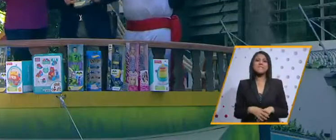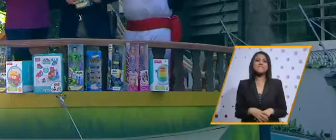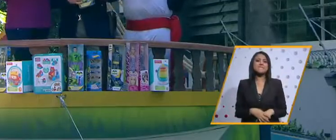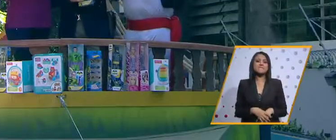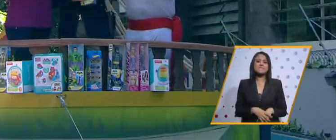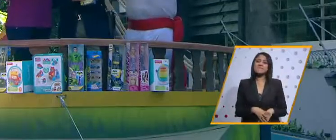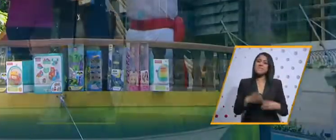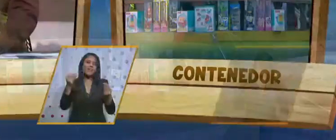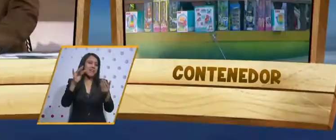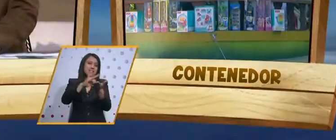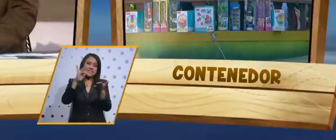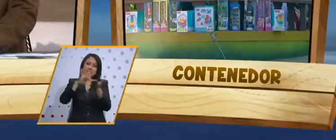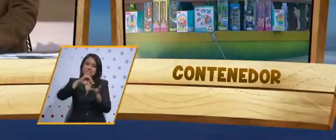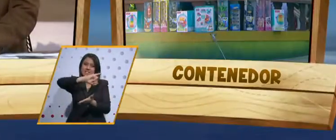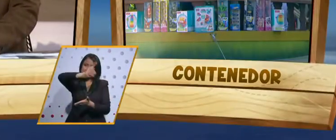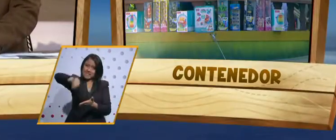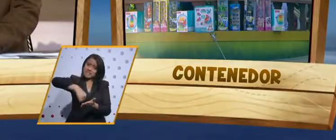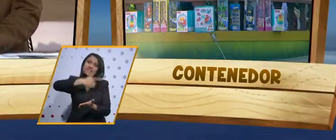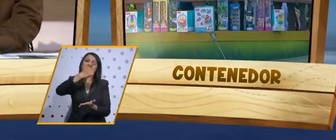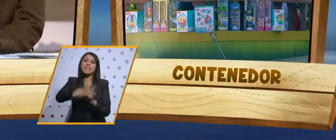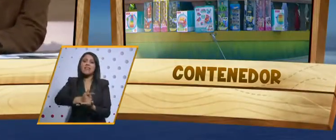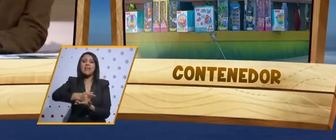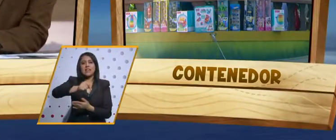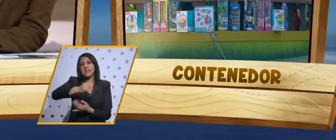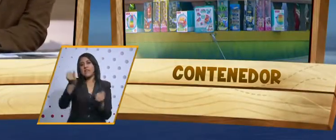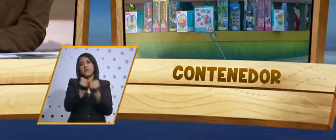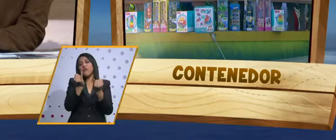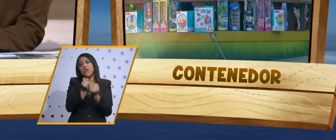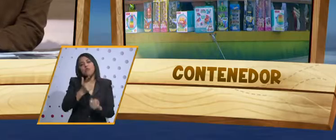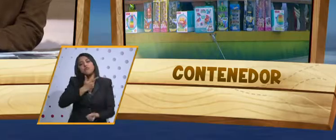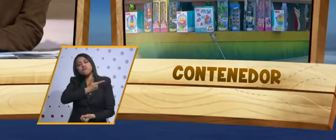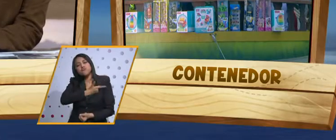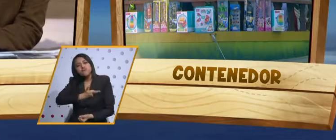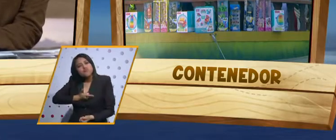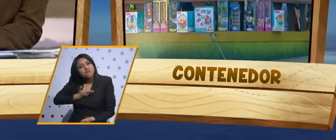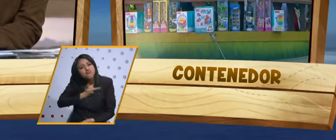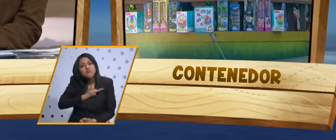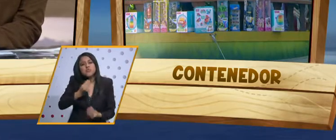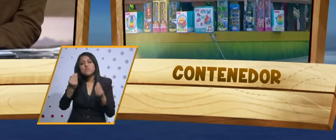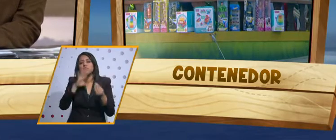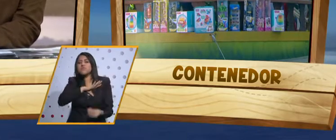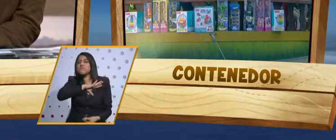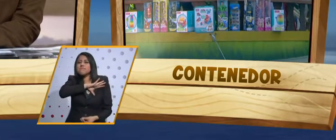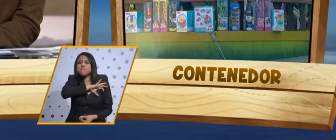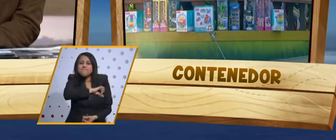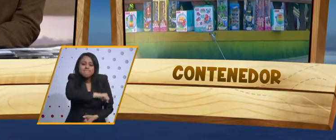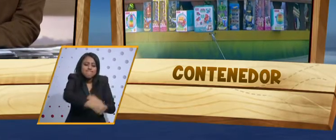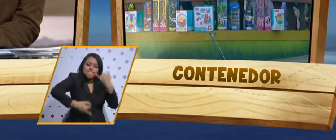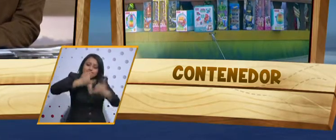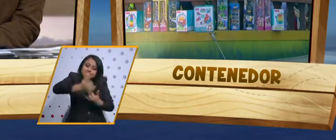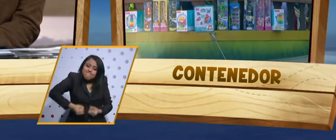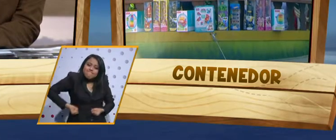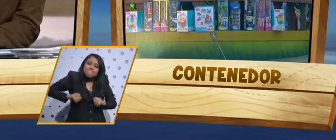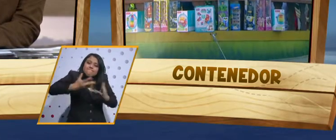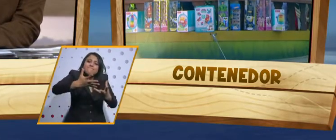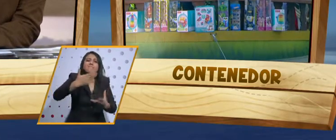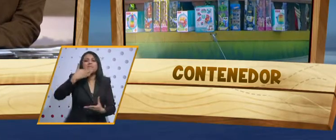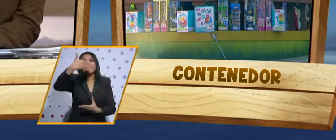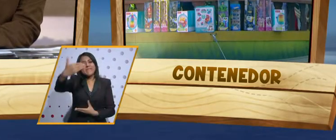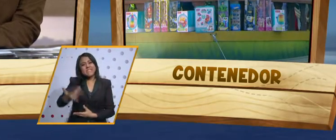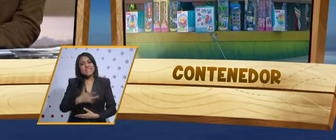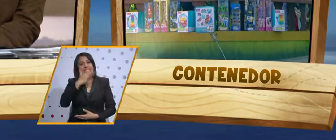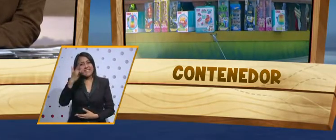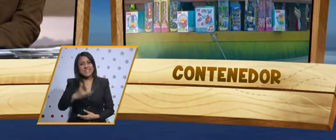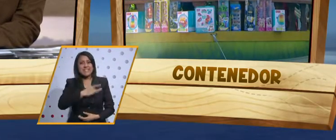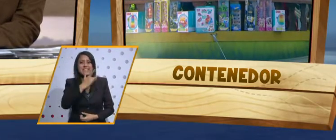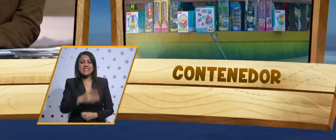No, muchas gracias, Jorge. Somos igual de apasionados que tú, igual de apasionados que todo tu equipo. Traer juguetes nos hace bien a todos. Lo primero que